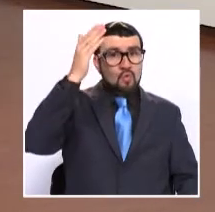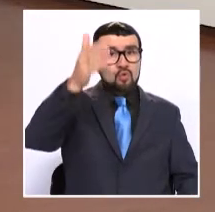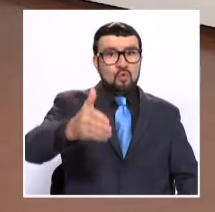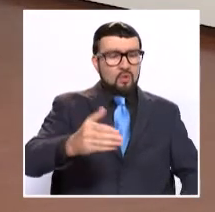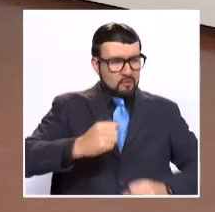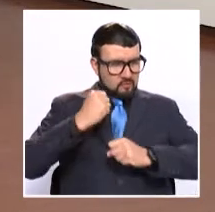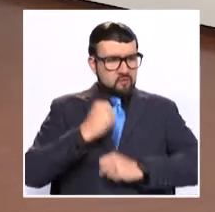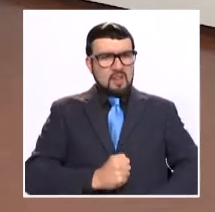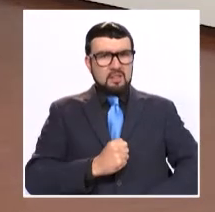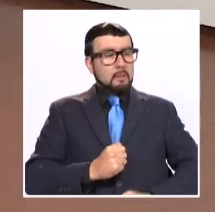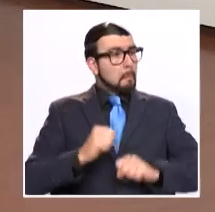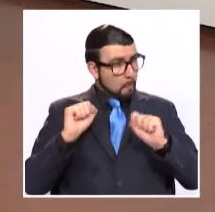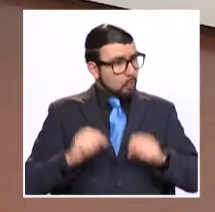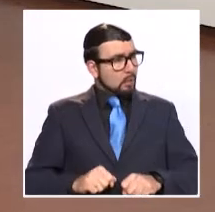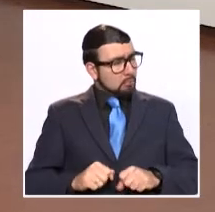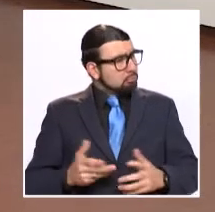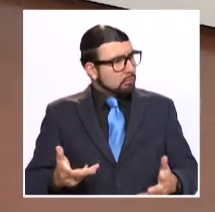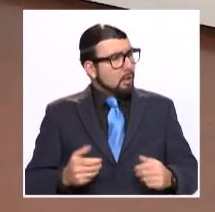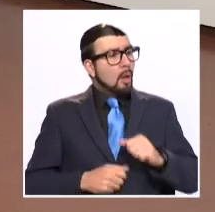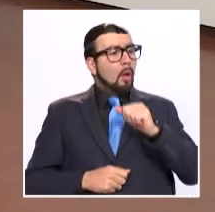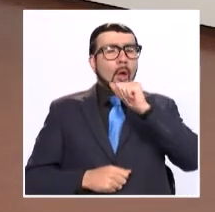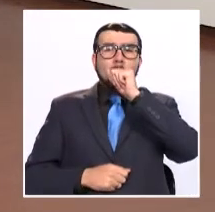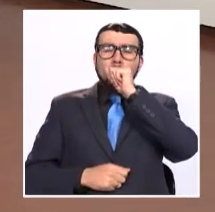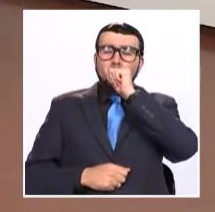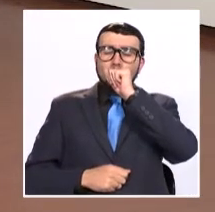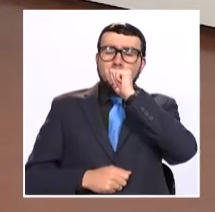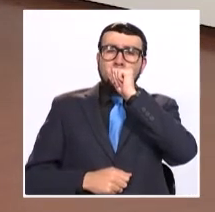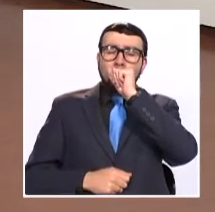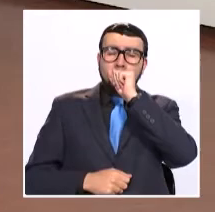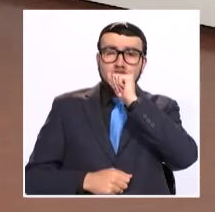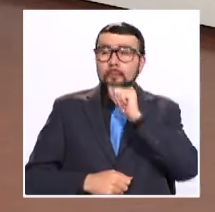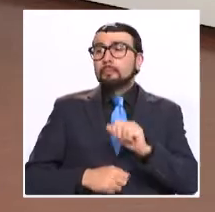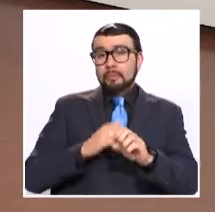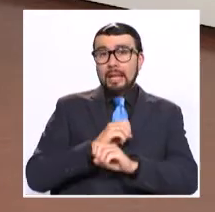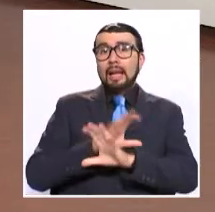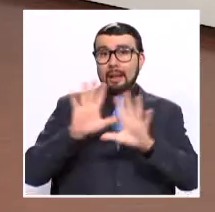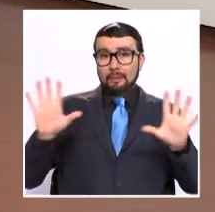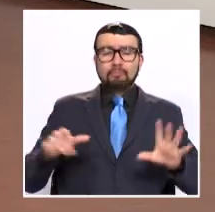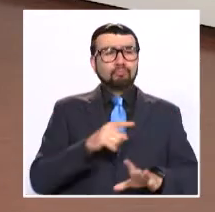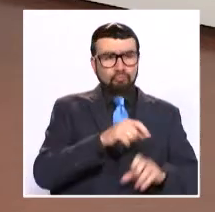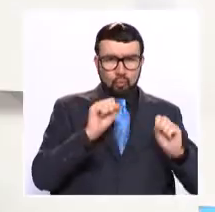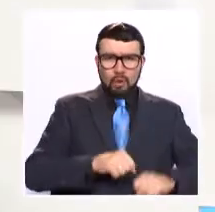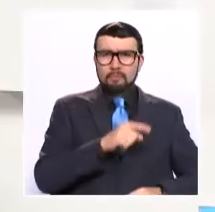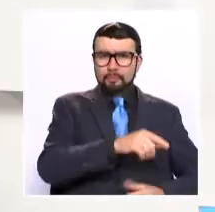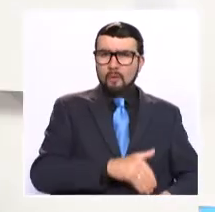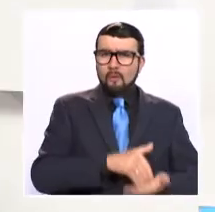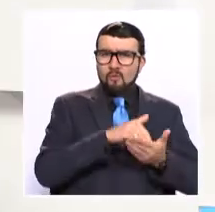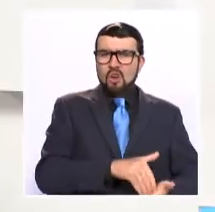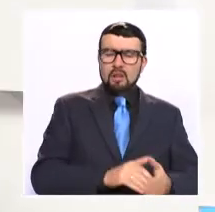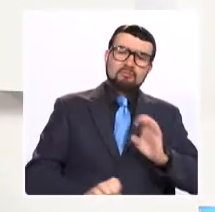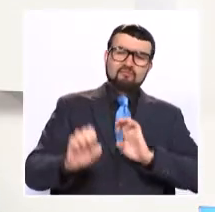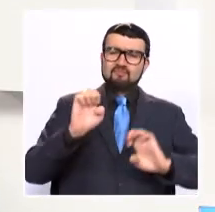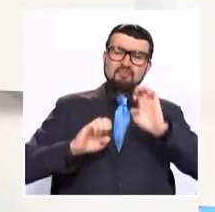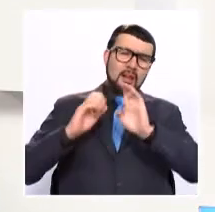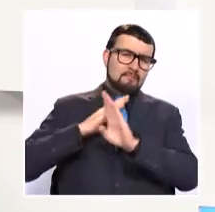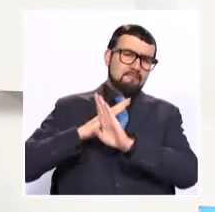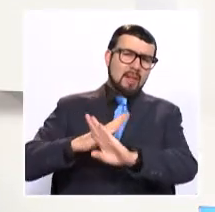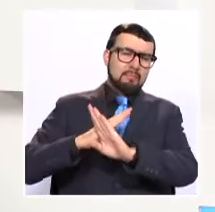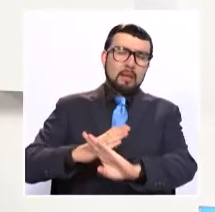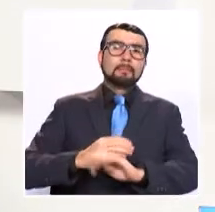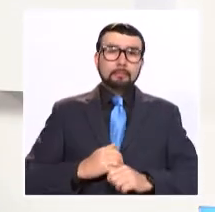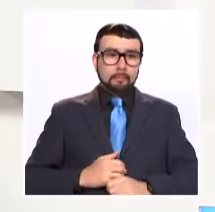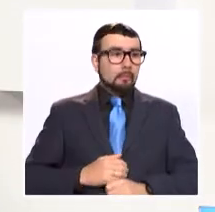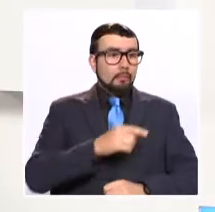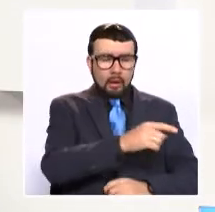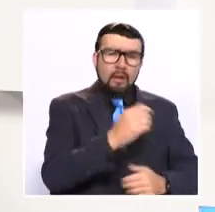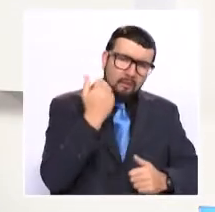vacuna? Sí, se crea inmunidad. En la medida que uno va teniendo contacto con los diferentes microorganismos,